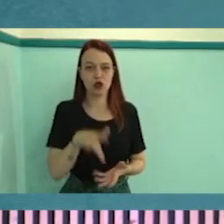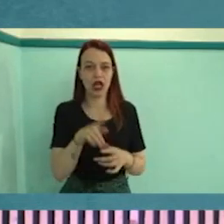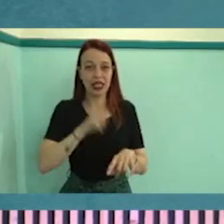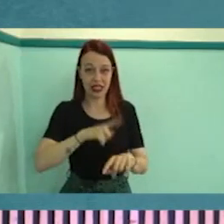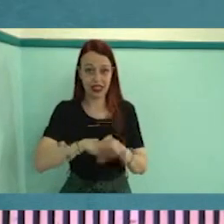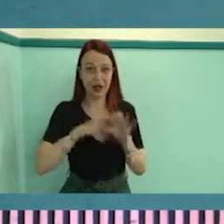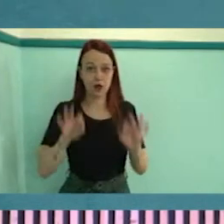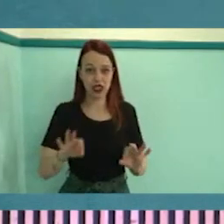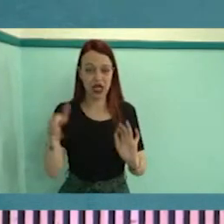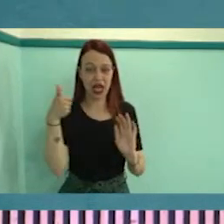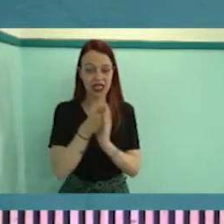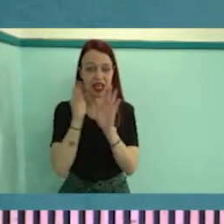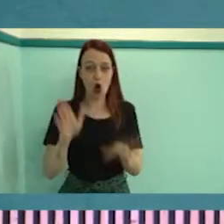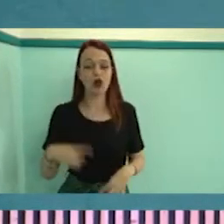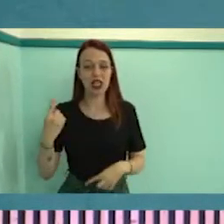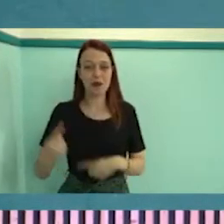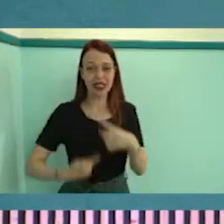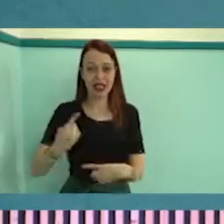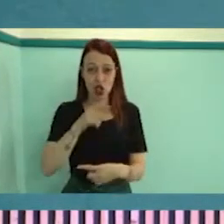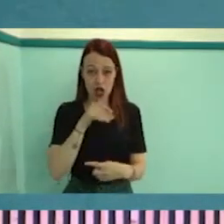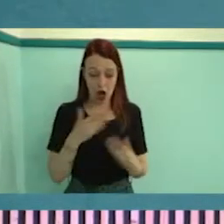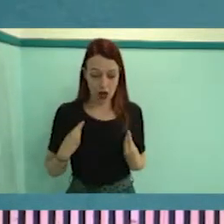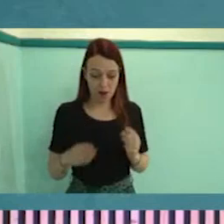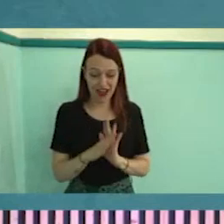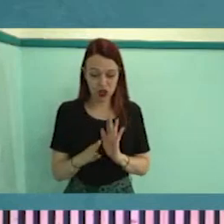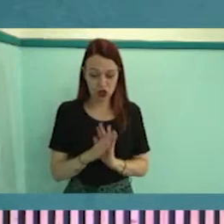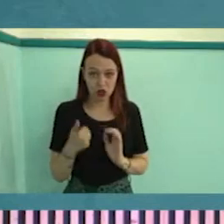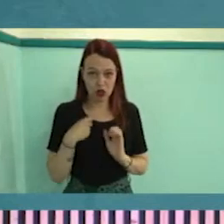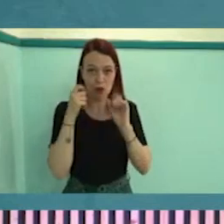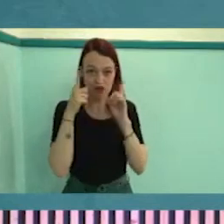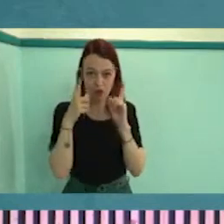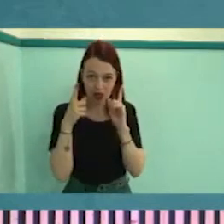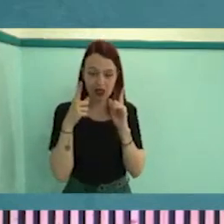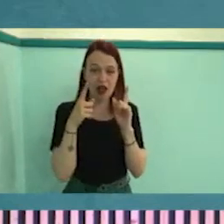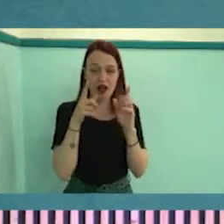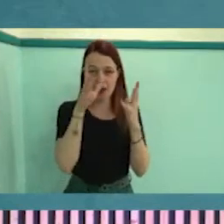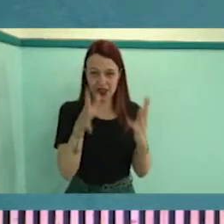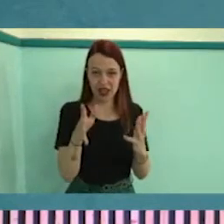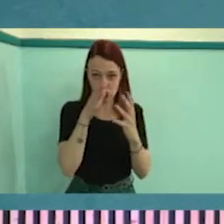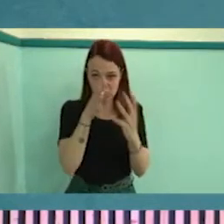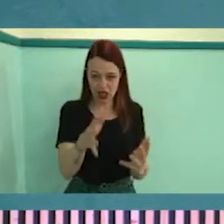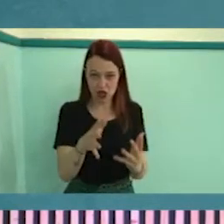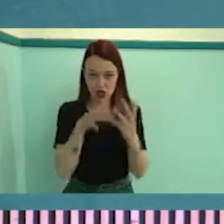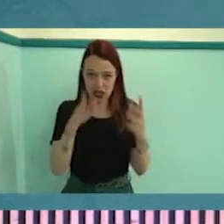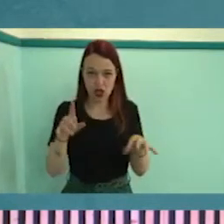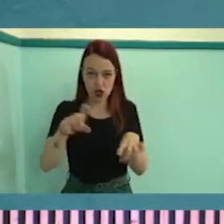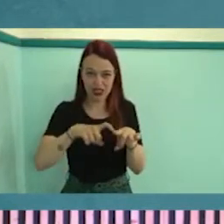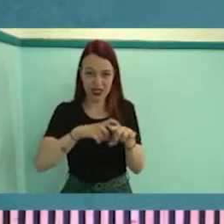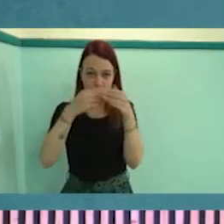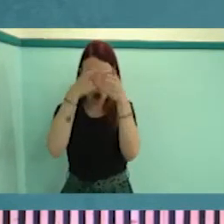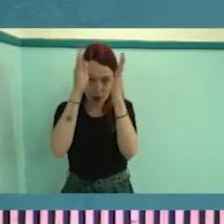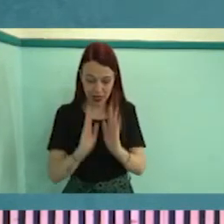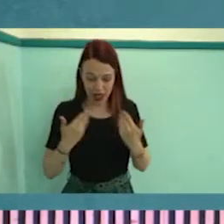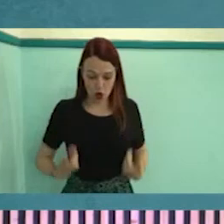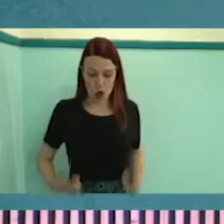y desde que Esas últimas generaciones estamos vivas no hemos visto como cada década o casi cada década el tipo de cuerpo perfecto no O